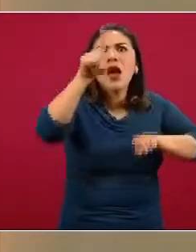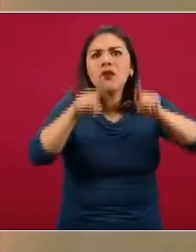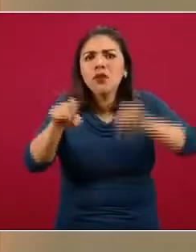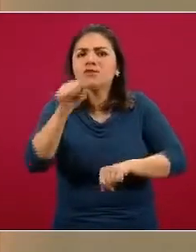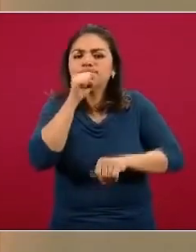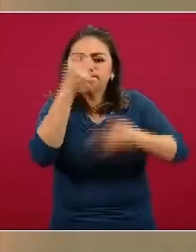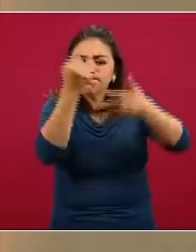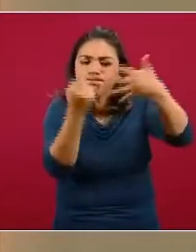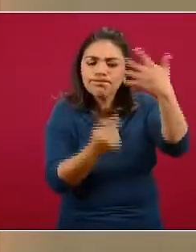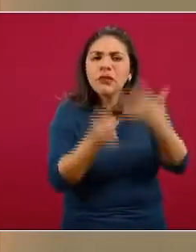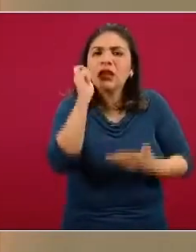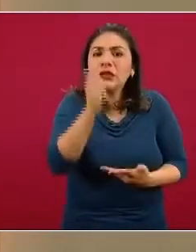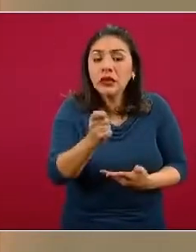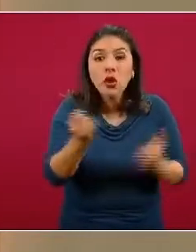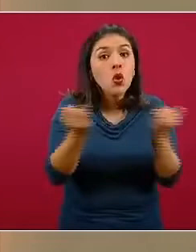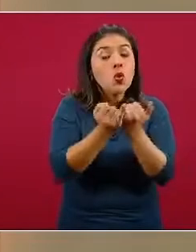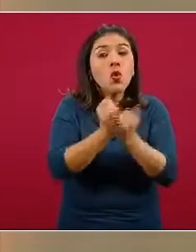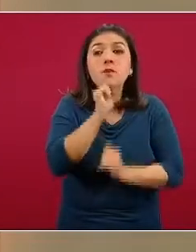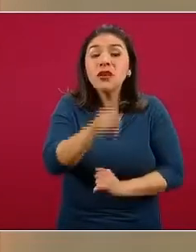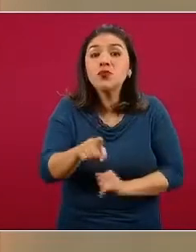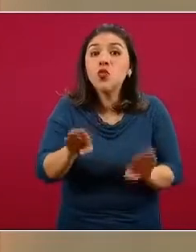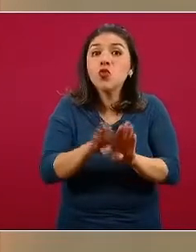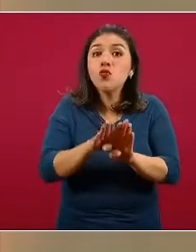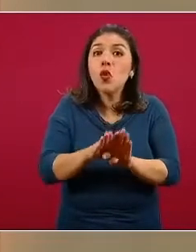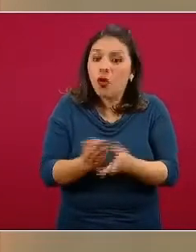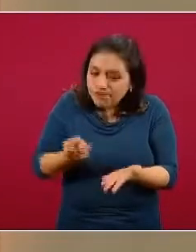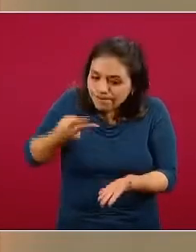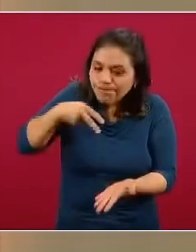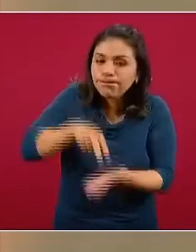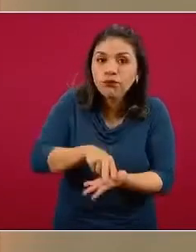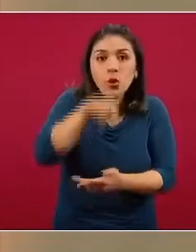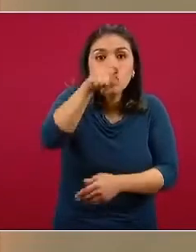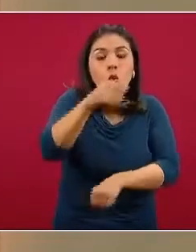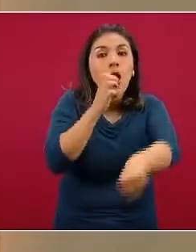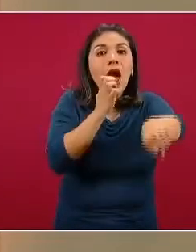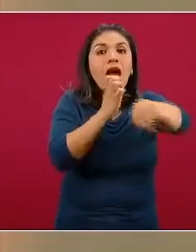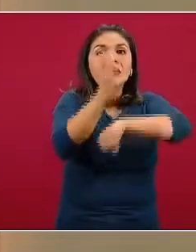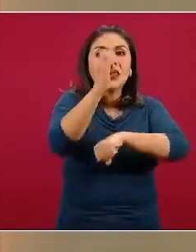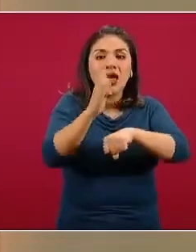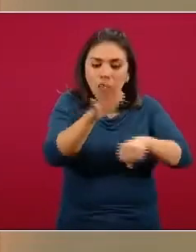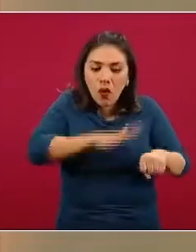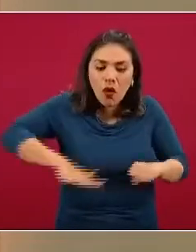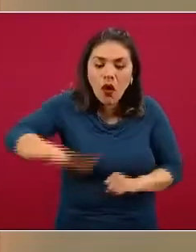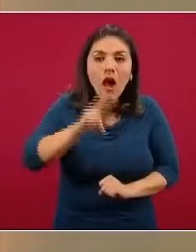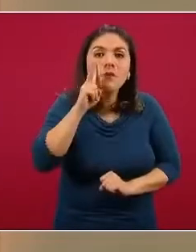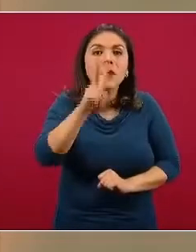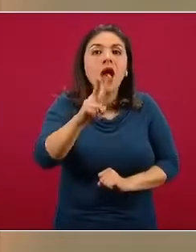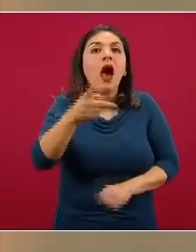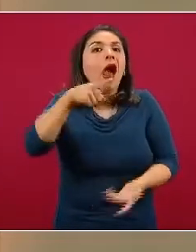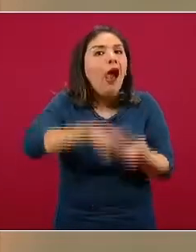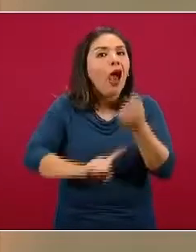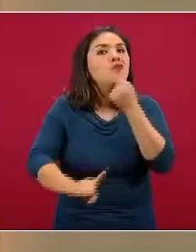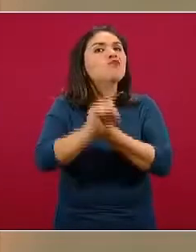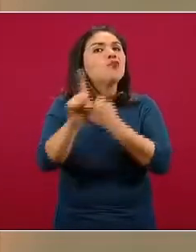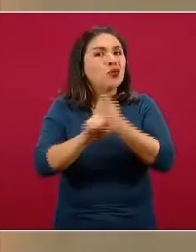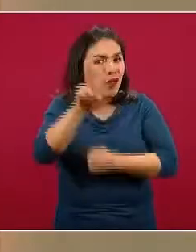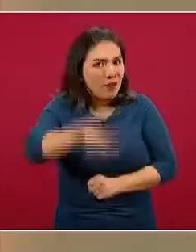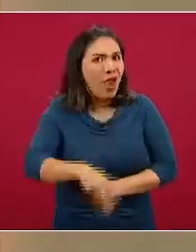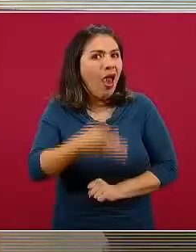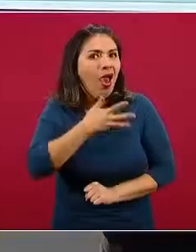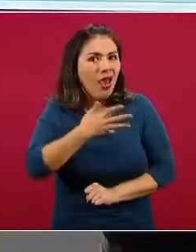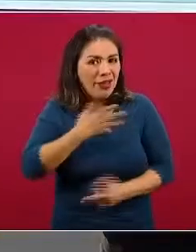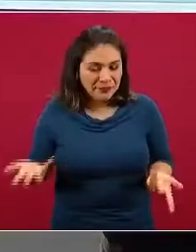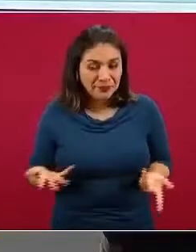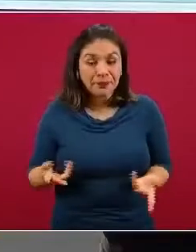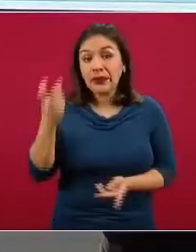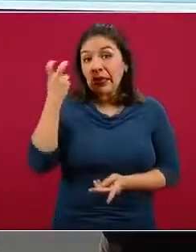cómo también desde el terreno, desde la entidad federativa, se observa el problema de salud pública que tenemos. Con